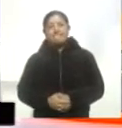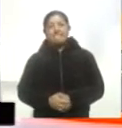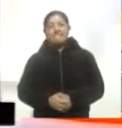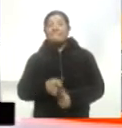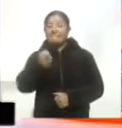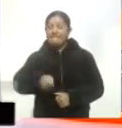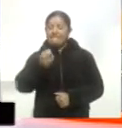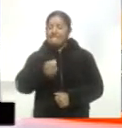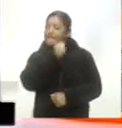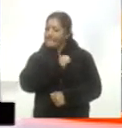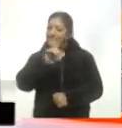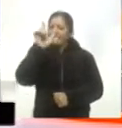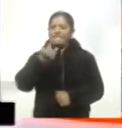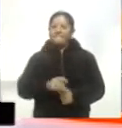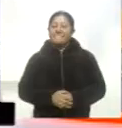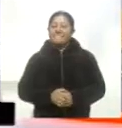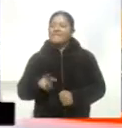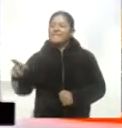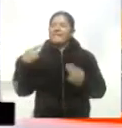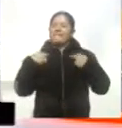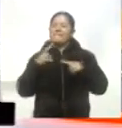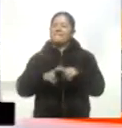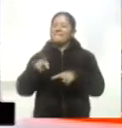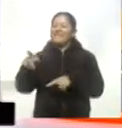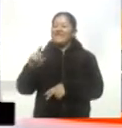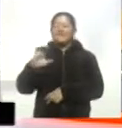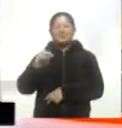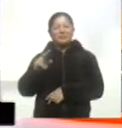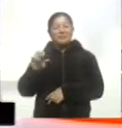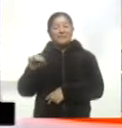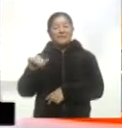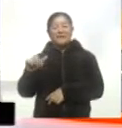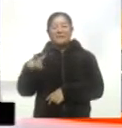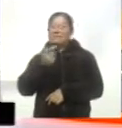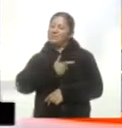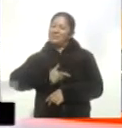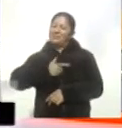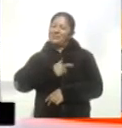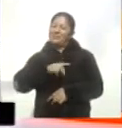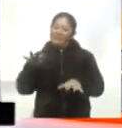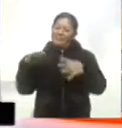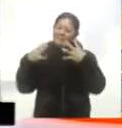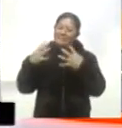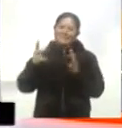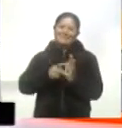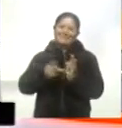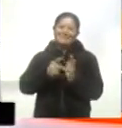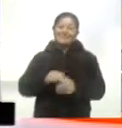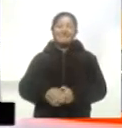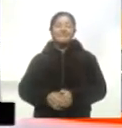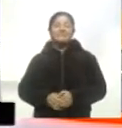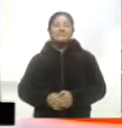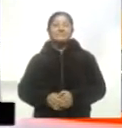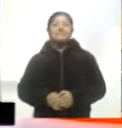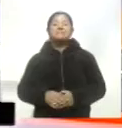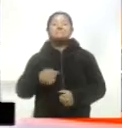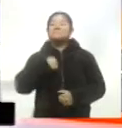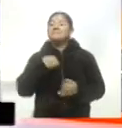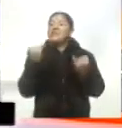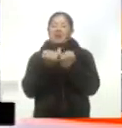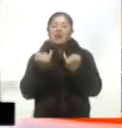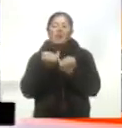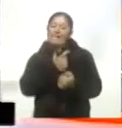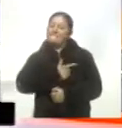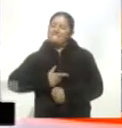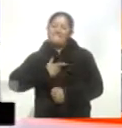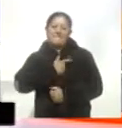un saludo especial. El profe Chema Lira, que dice que es un gusto volvernos a ver. Al contrario, para mí es un gusto estar